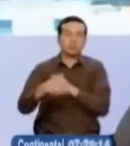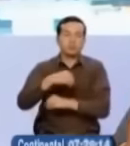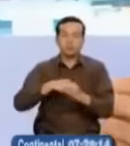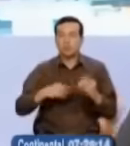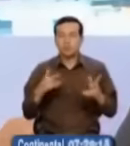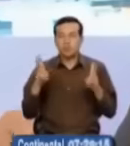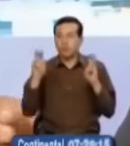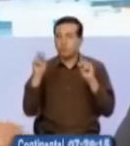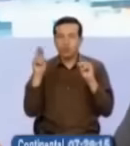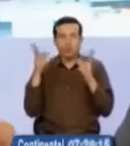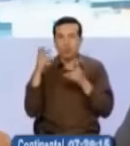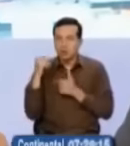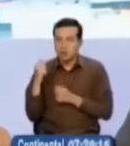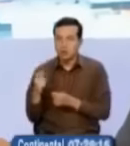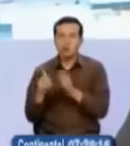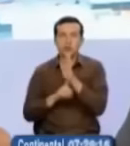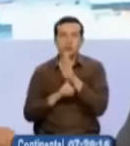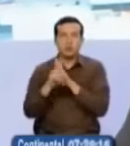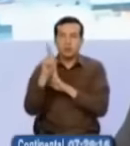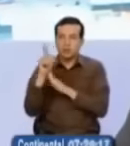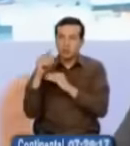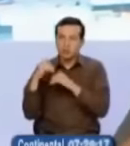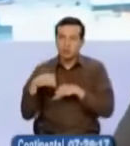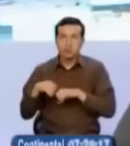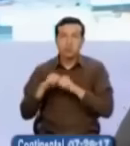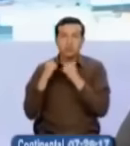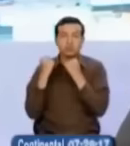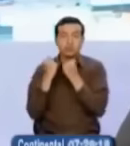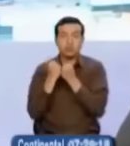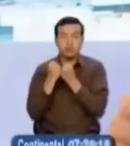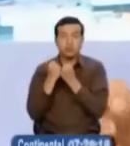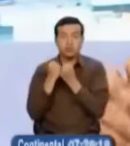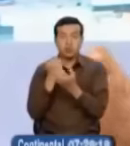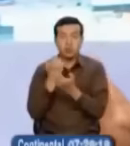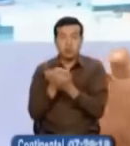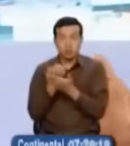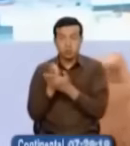No quieren invertir en el desarrollo socioeconómico